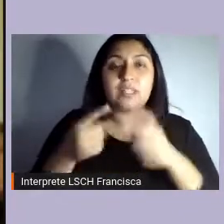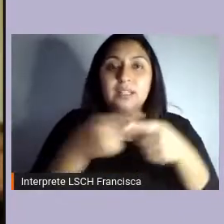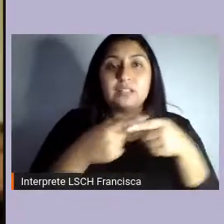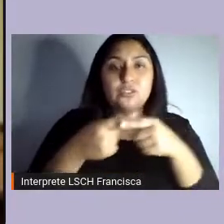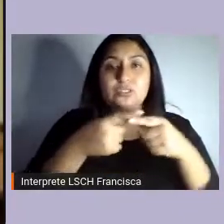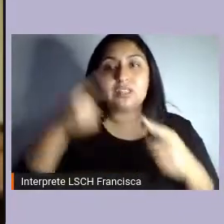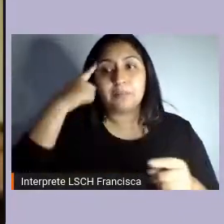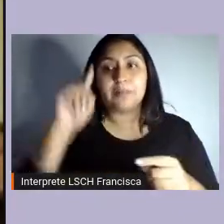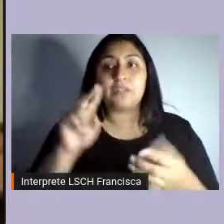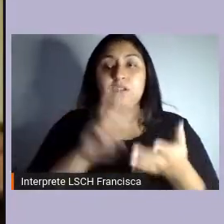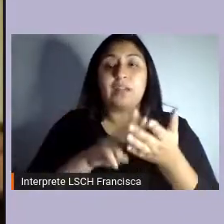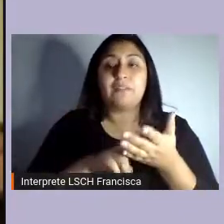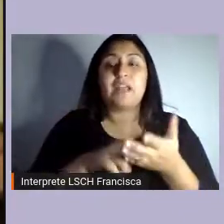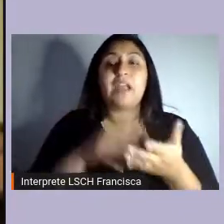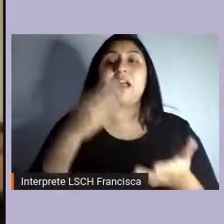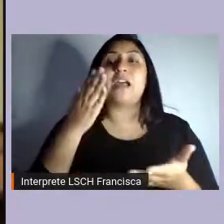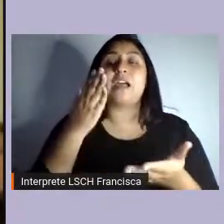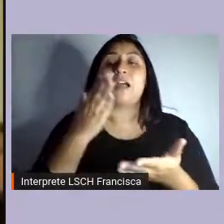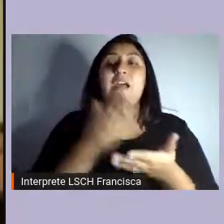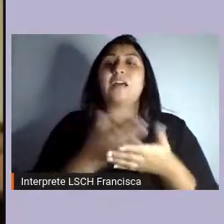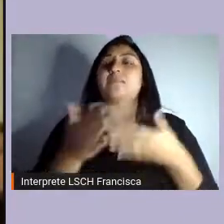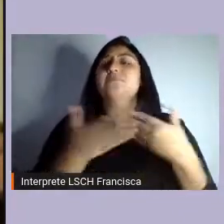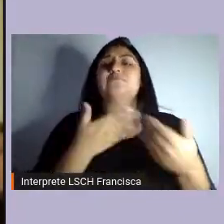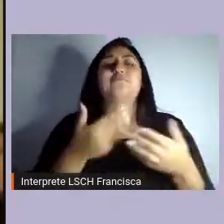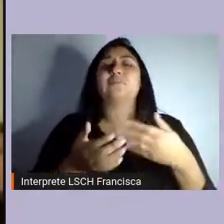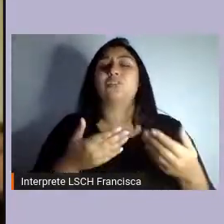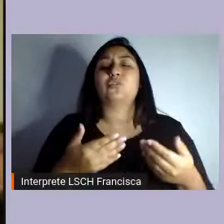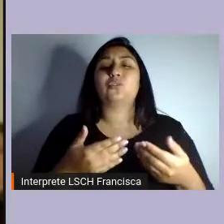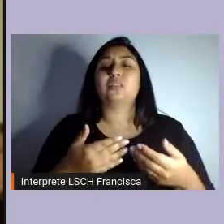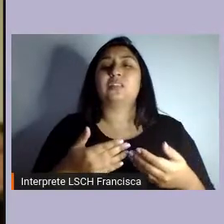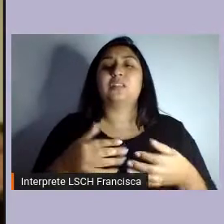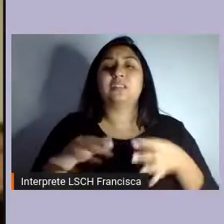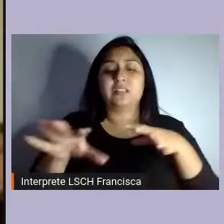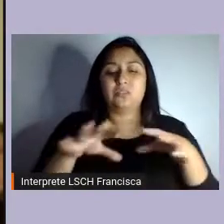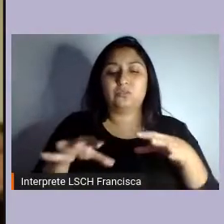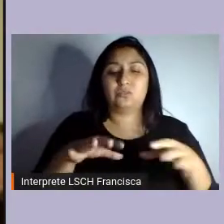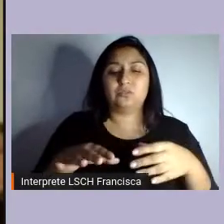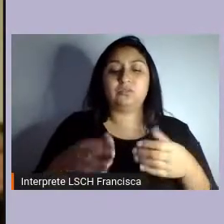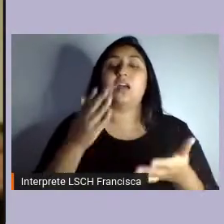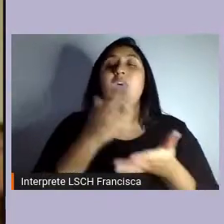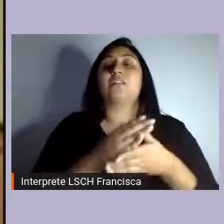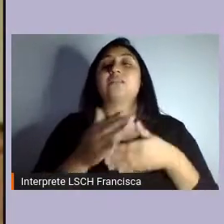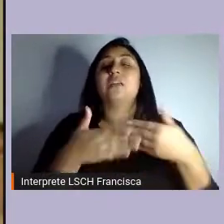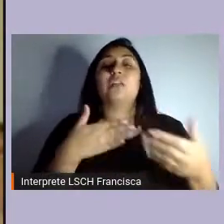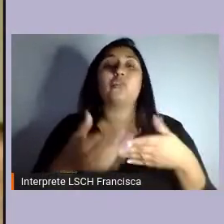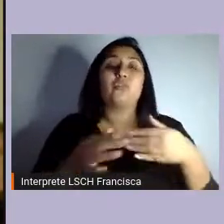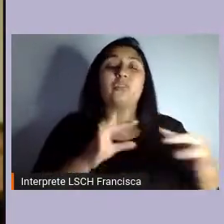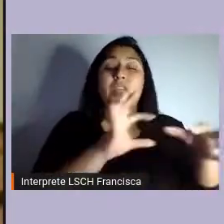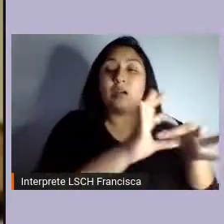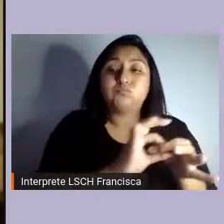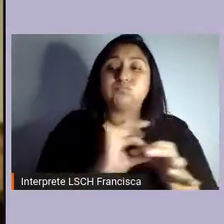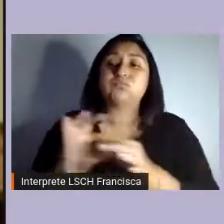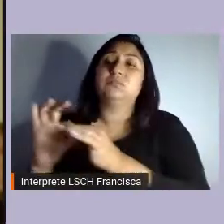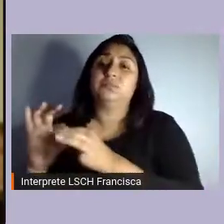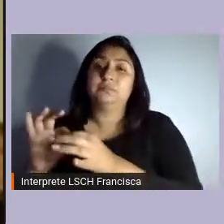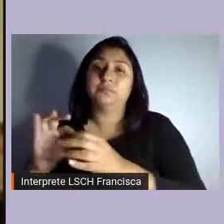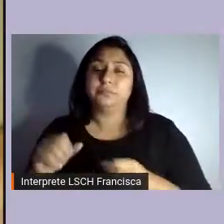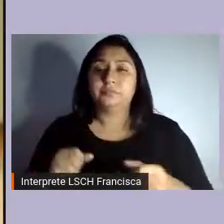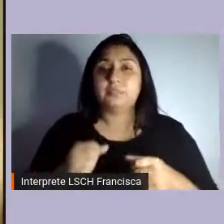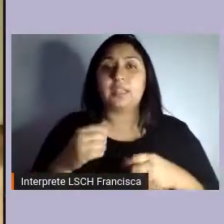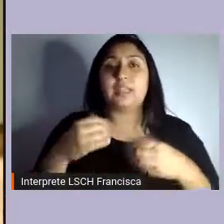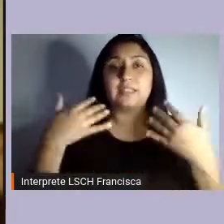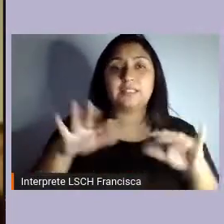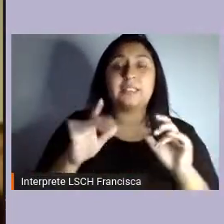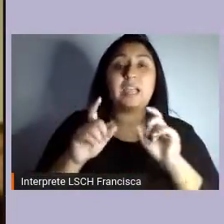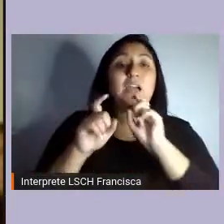hasta dónde sirven esos actos, hasta dónde son consecuentes, ¿cierto? Y ella dice, una crítica así